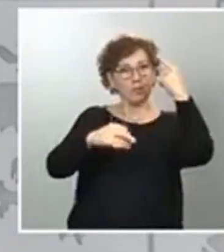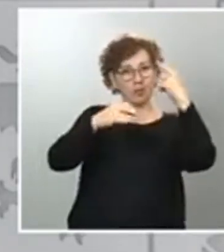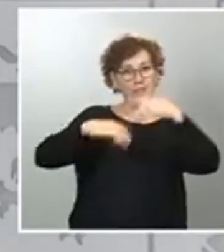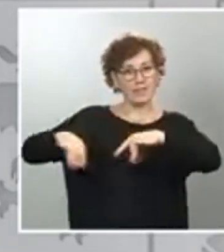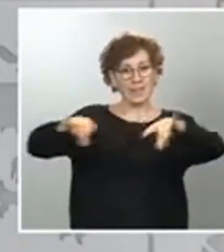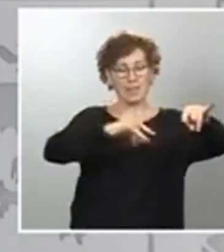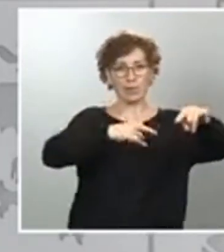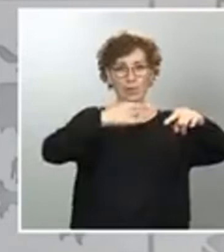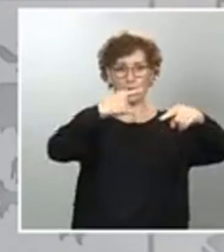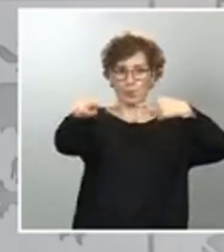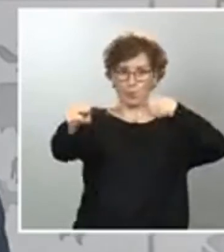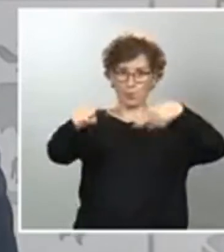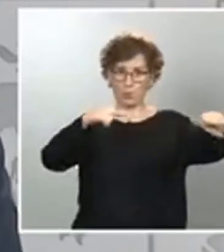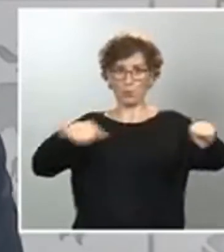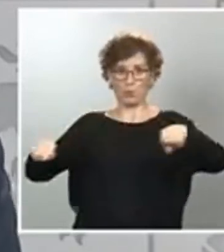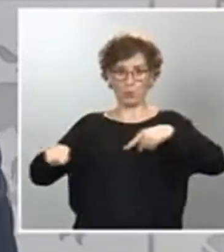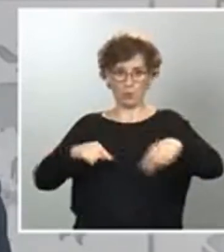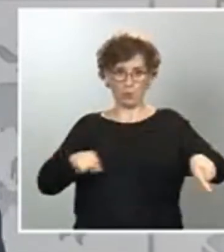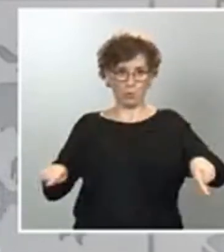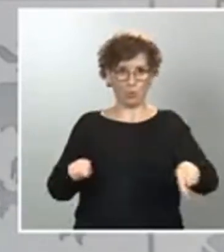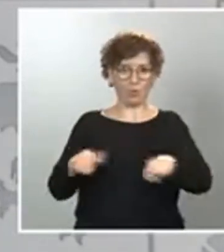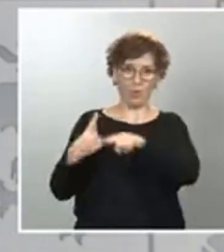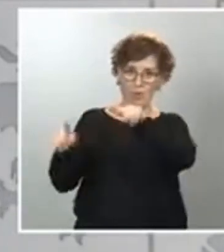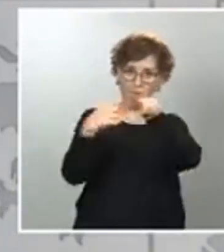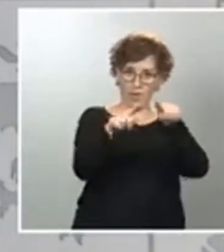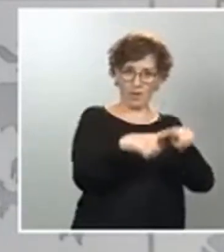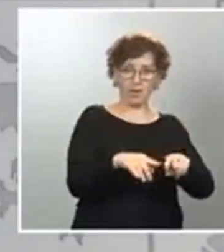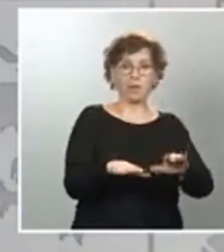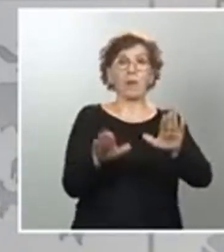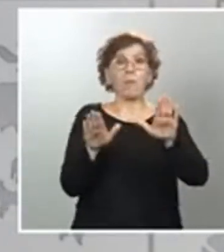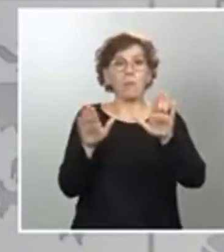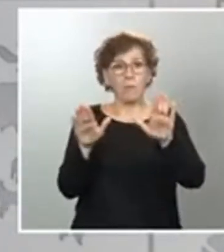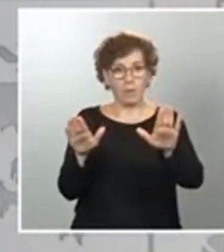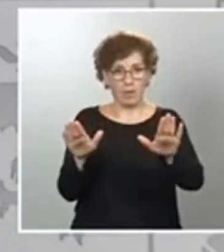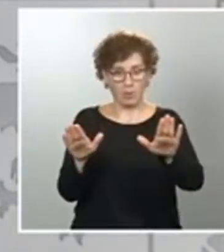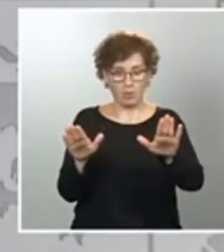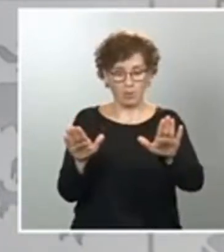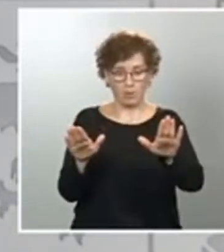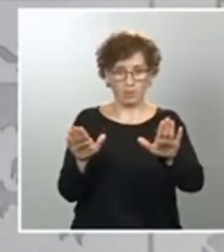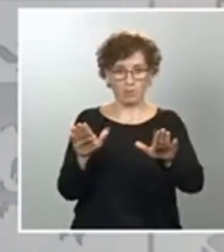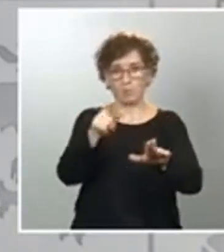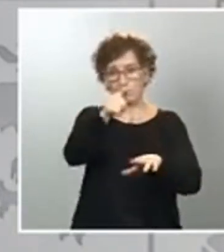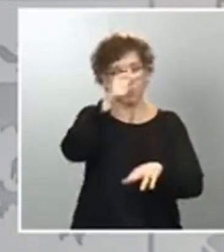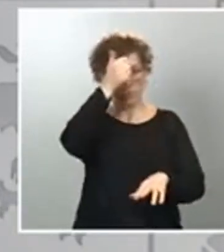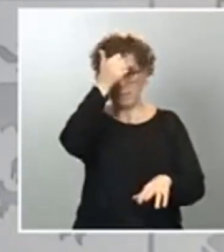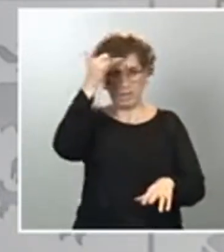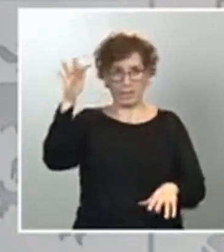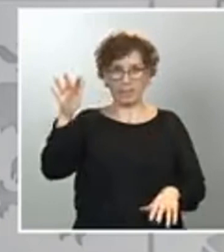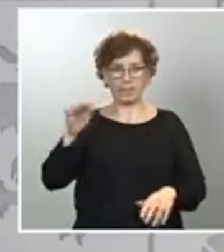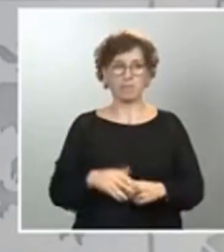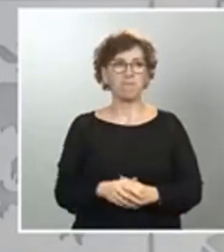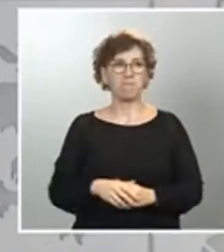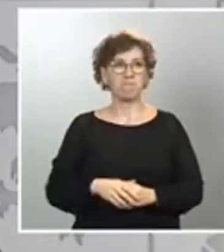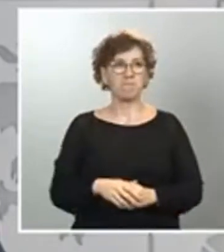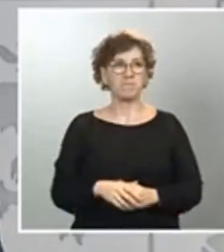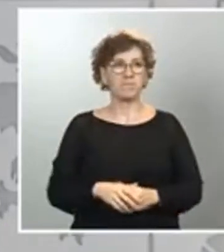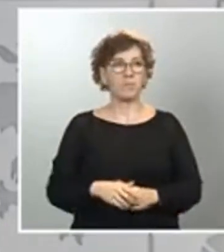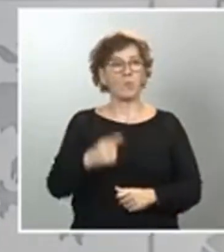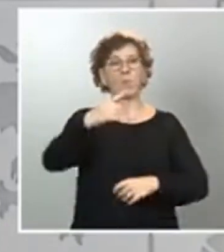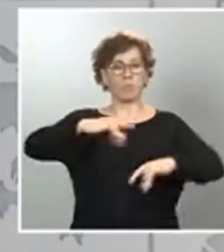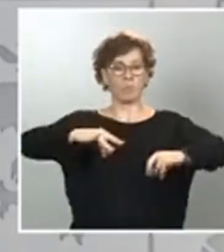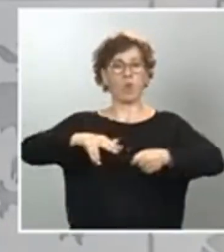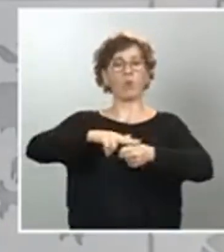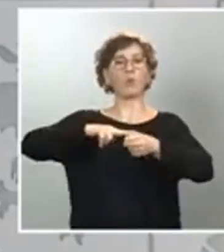Pero lo que no podemos permitirnos es que imagínese que hay una provincia que está en la fase